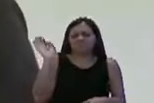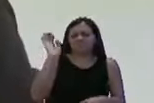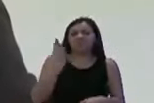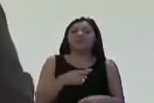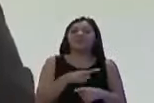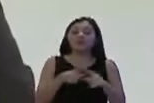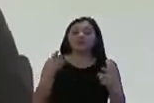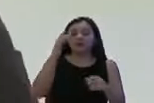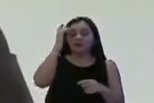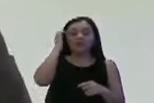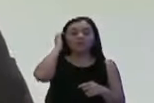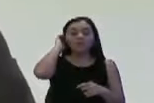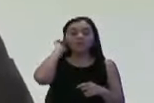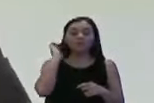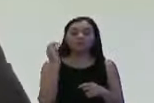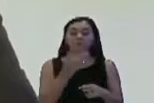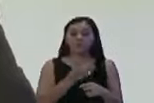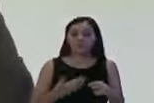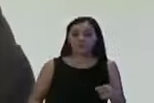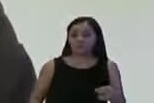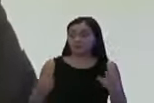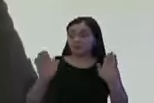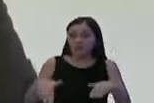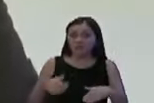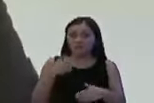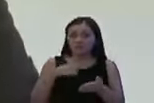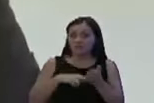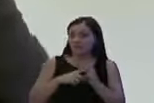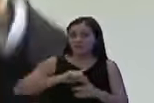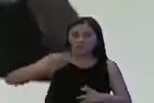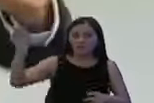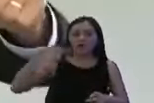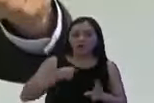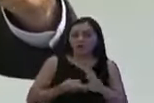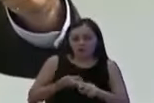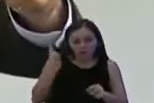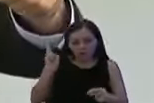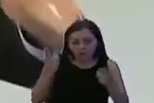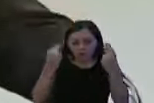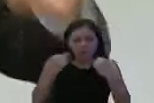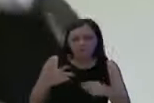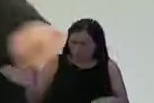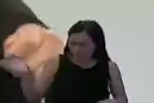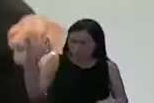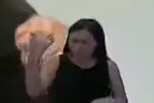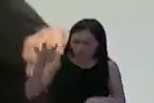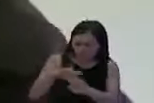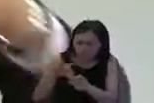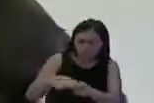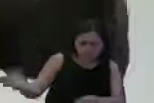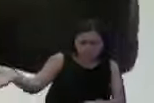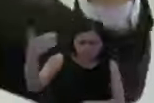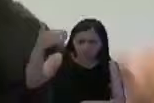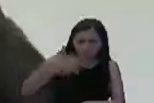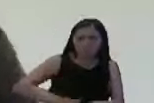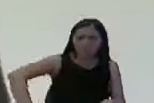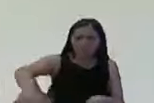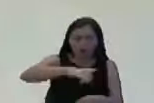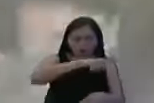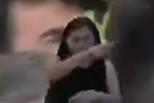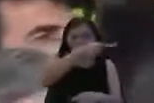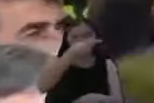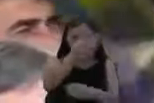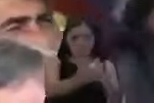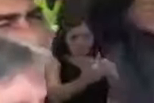el presidente le cae mal fuera correr afuera y el presidente tiene que renunciar vamos a las urnas y democráticamente lo volvemos a vencer